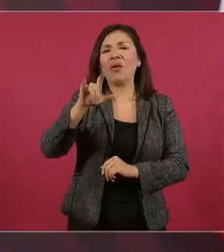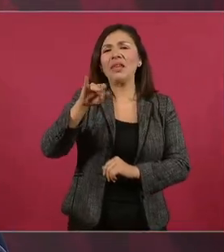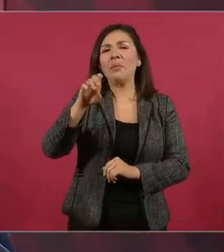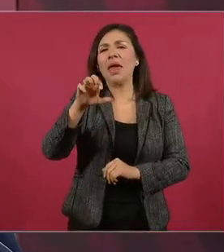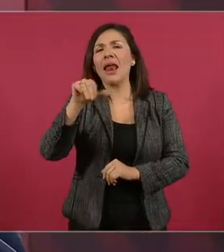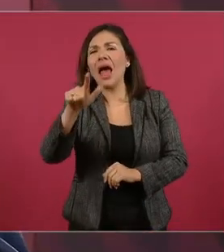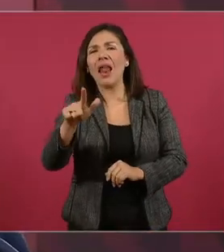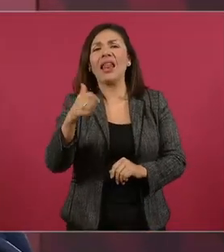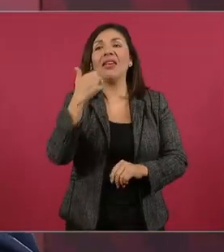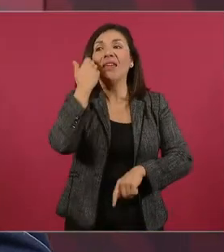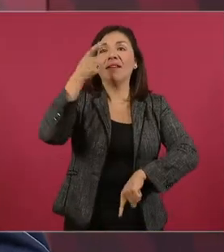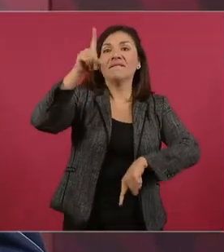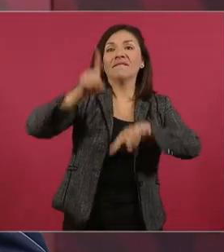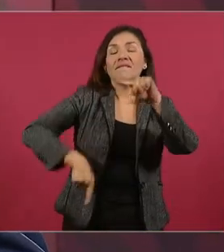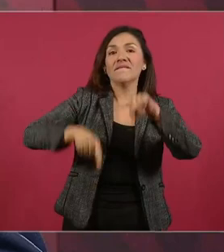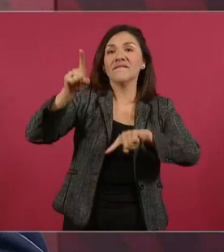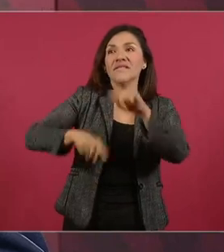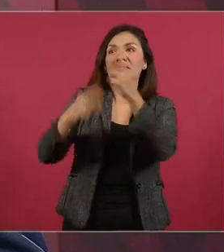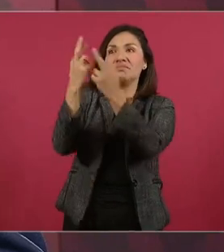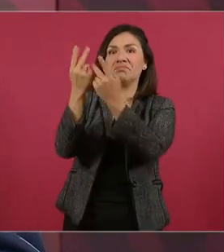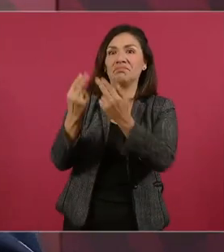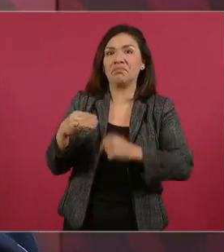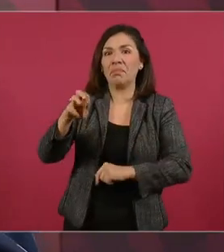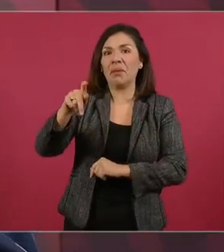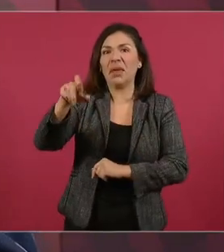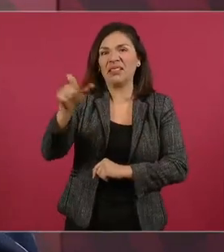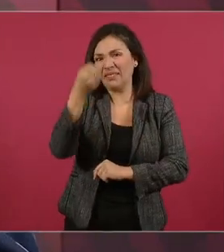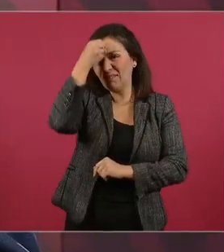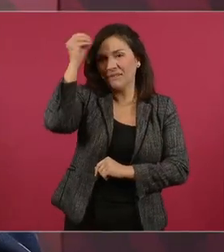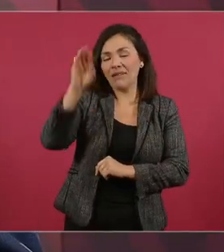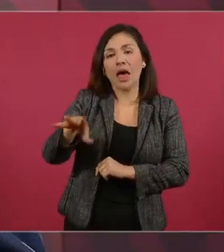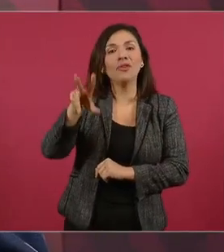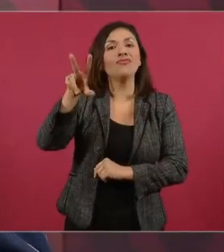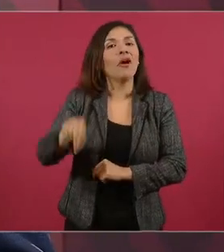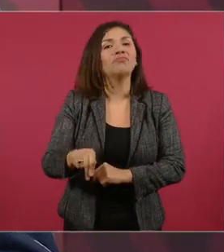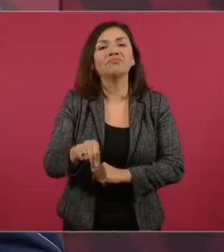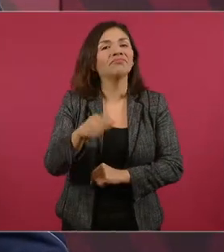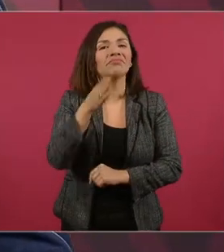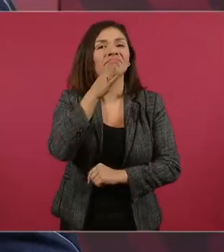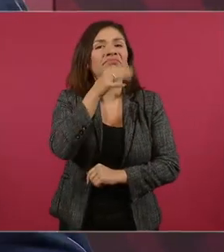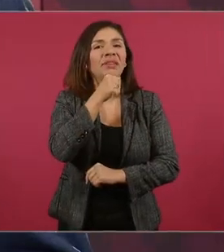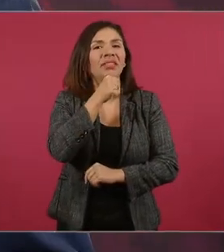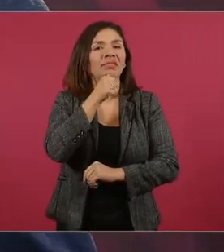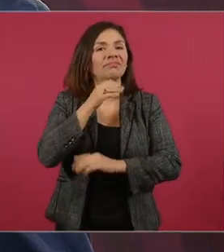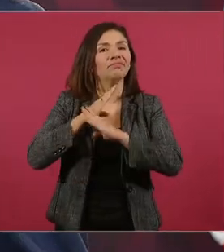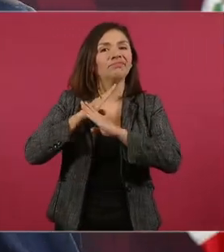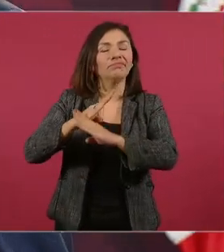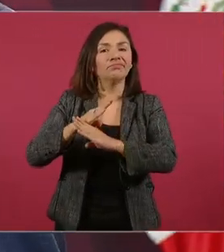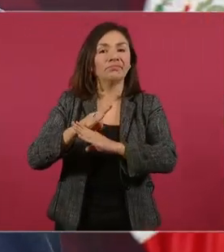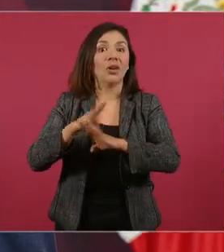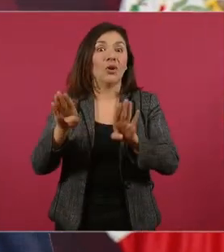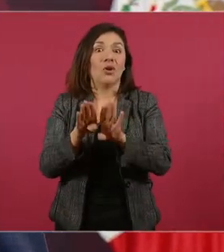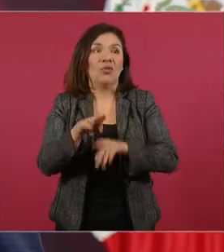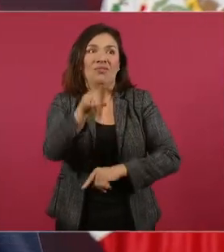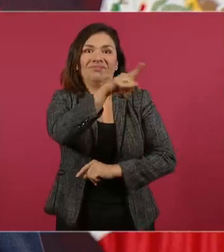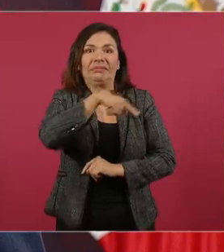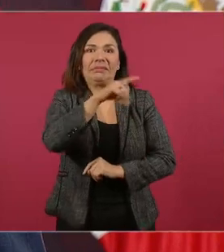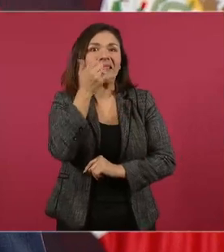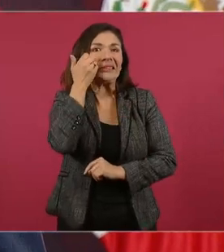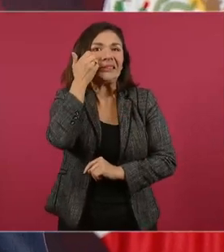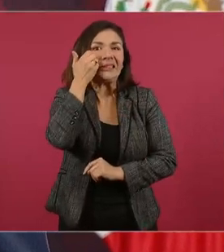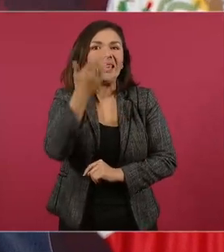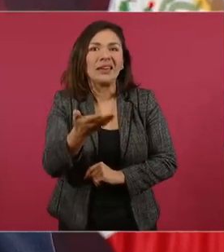neoporfiristas, destruir a Pemex, como era su perversa